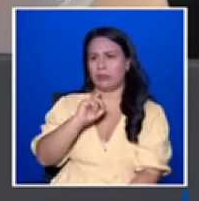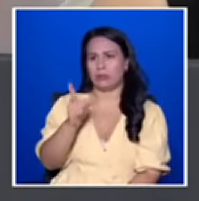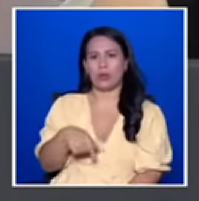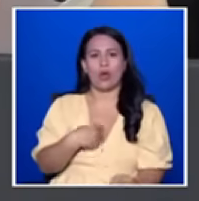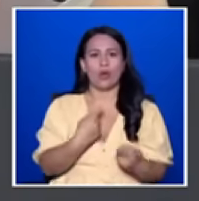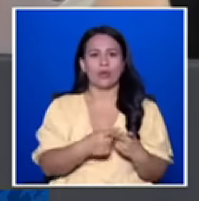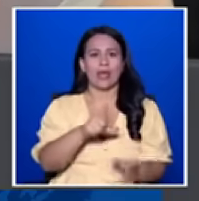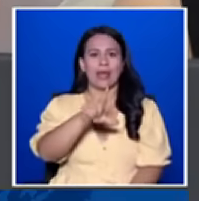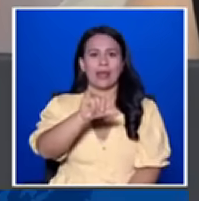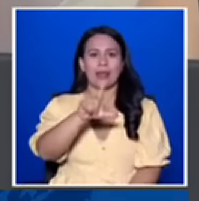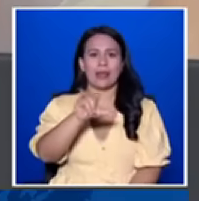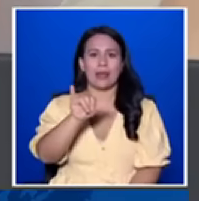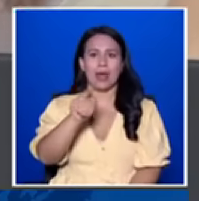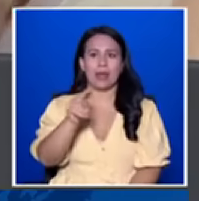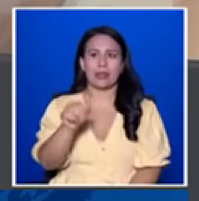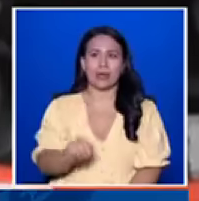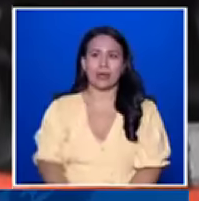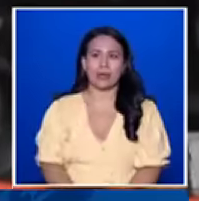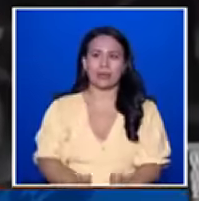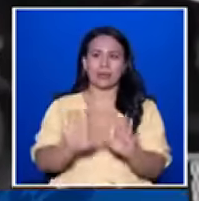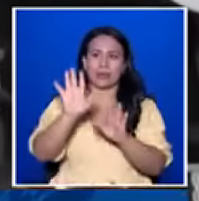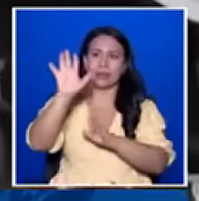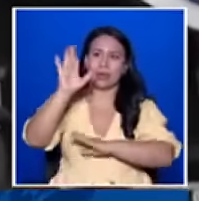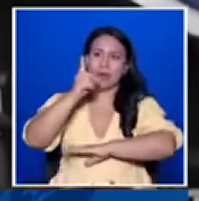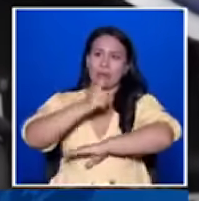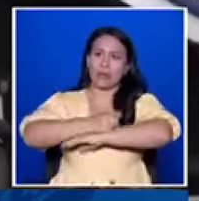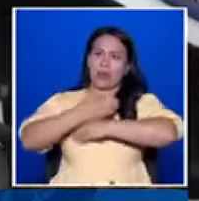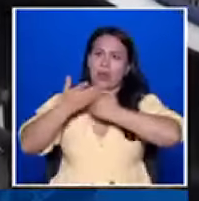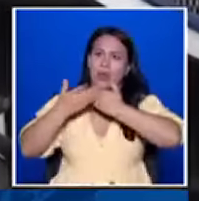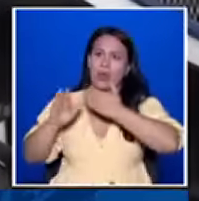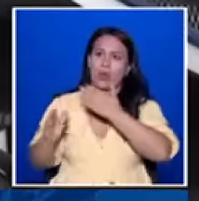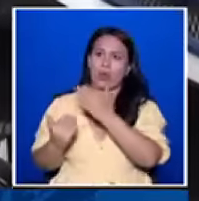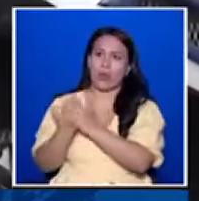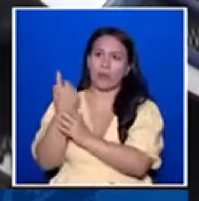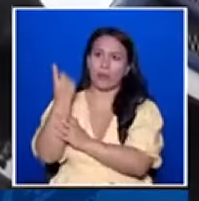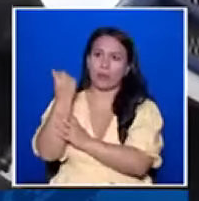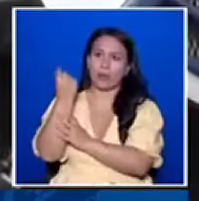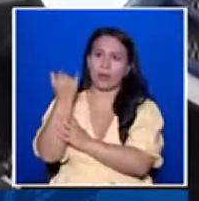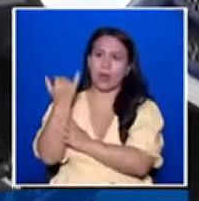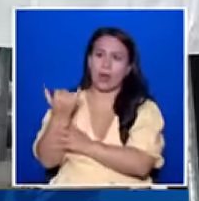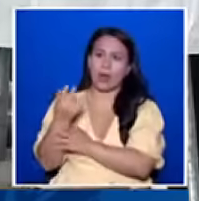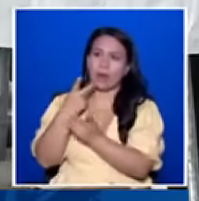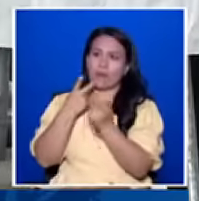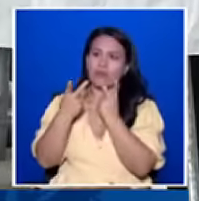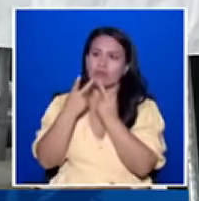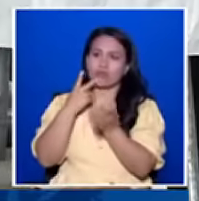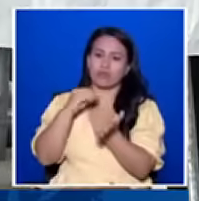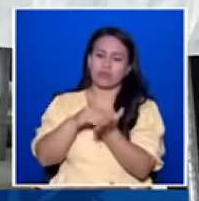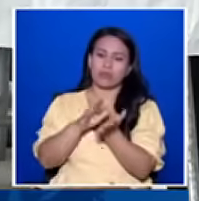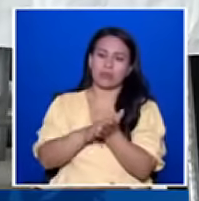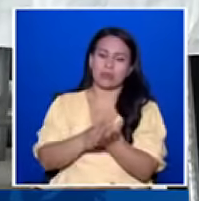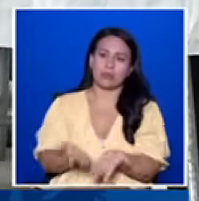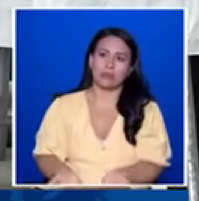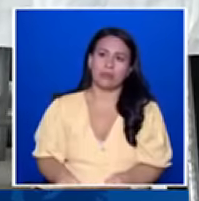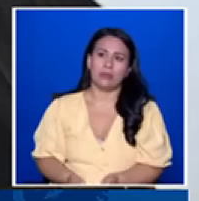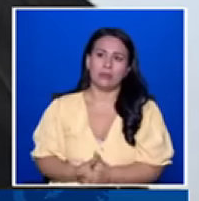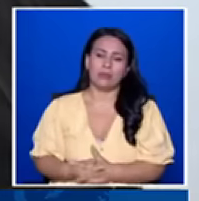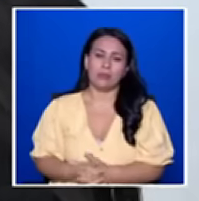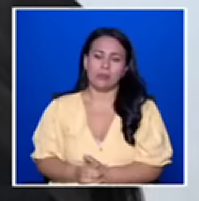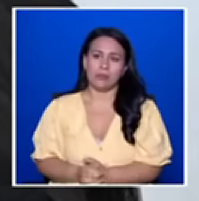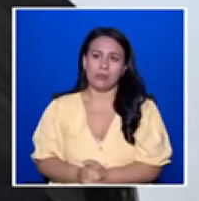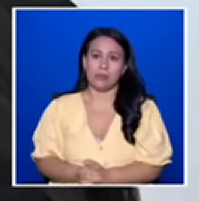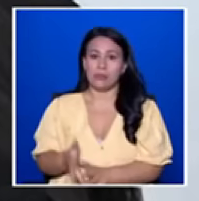concejal Liliana Silva criticó que luego de 5 días de vigencia de esta nueva tarifa, recién se trate este tema en el Pleno.